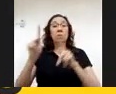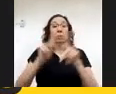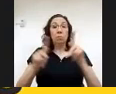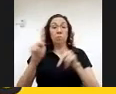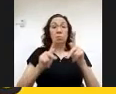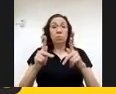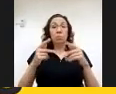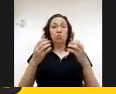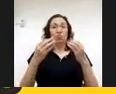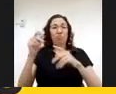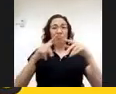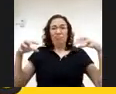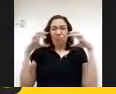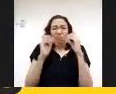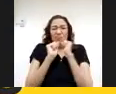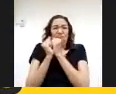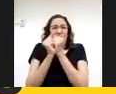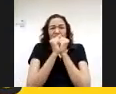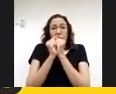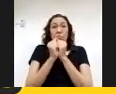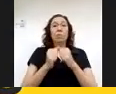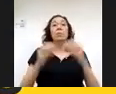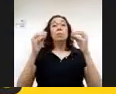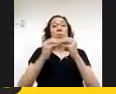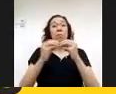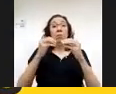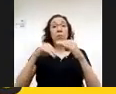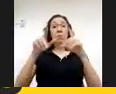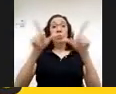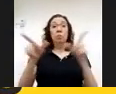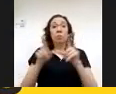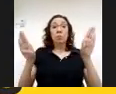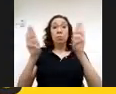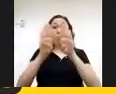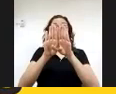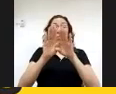mucha aglomeración, sobre todo en lugares cerrados.